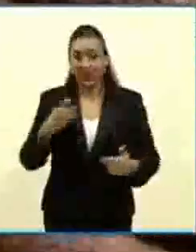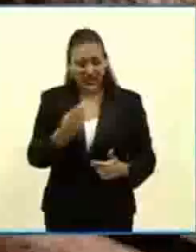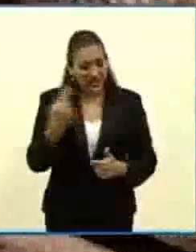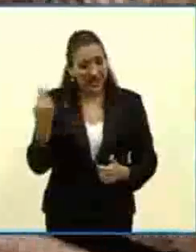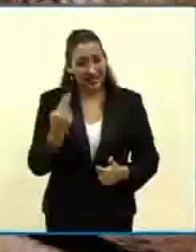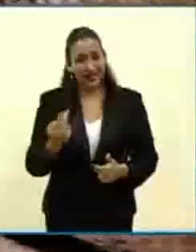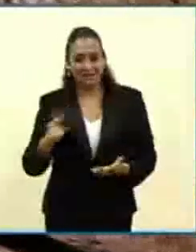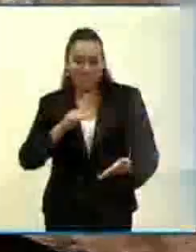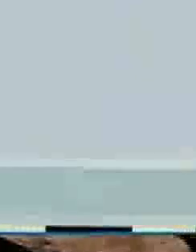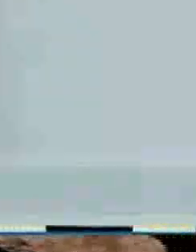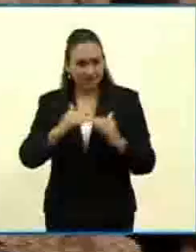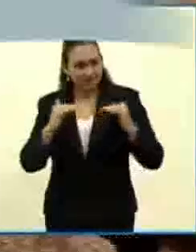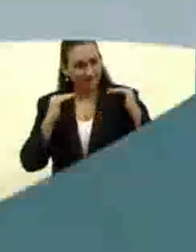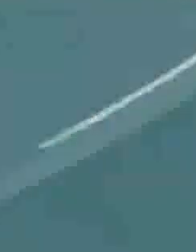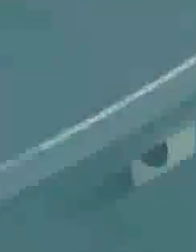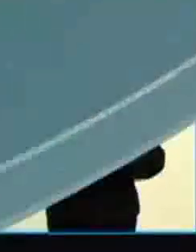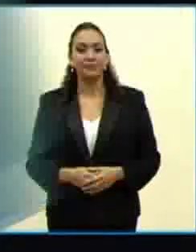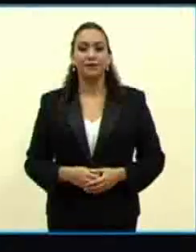derechos.